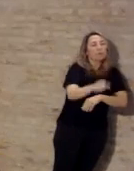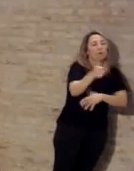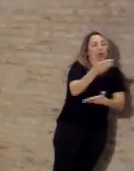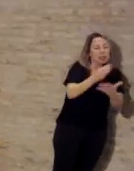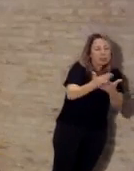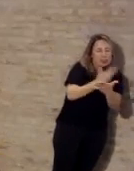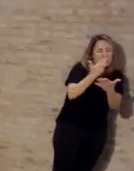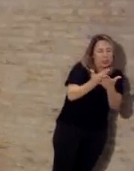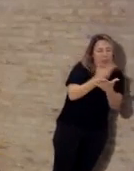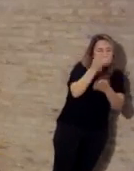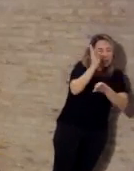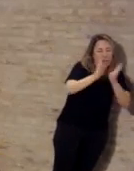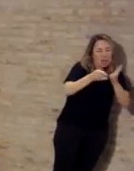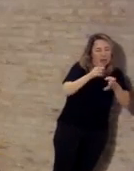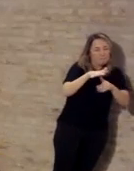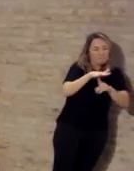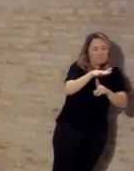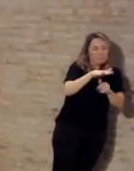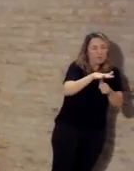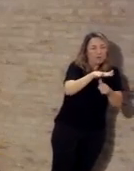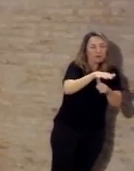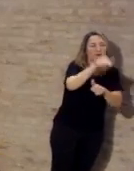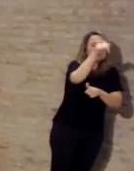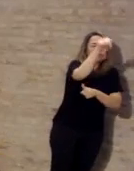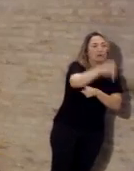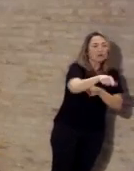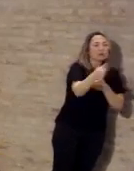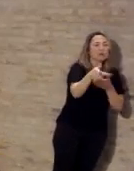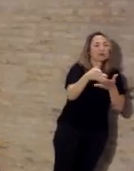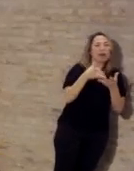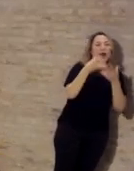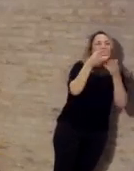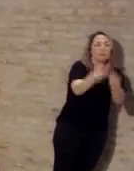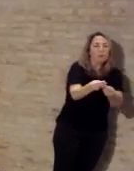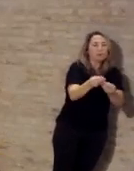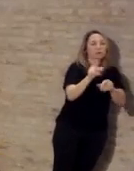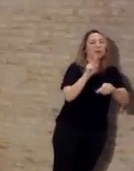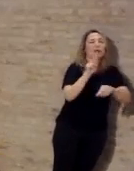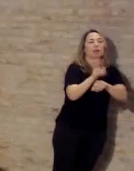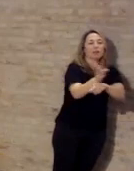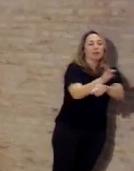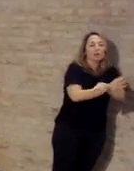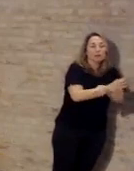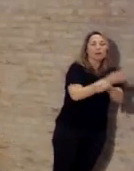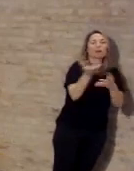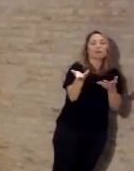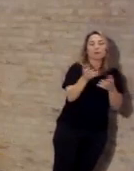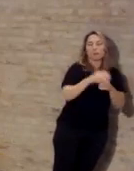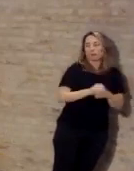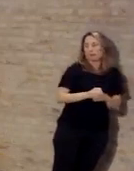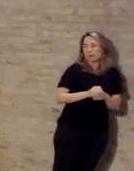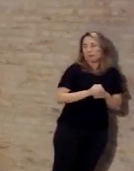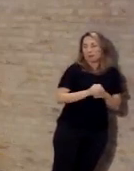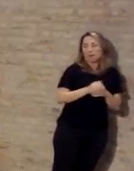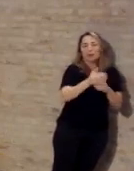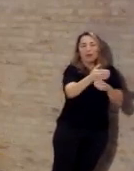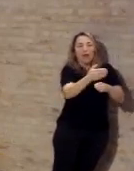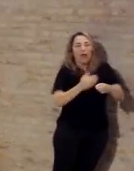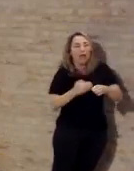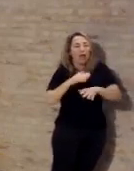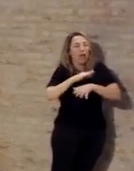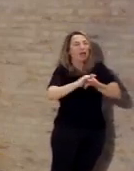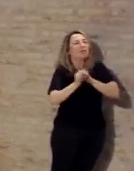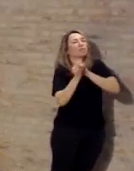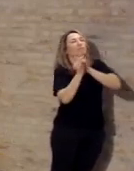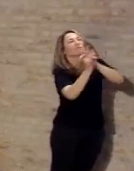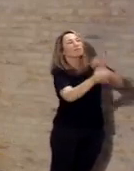parte del Estado para que nos puedan dar alguna medida que pueda evitar que a alguien le suceda lo que le sucedió a